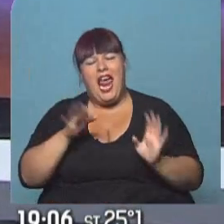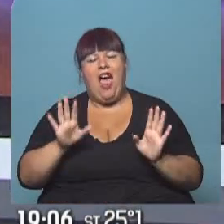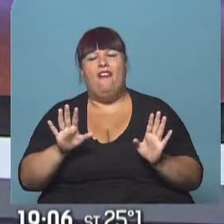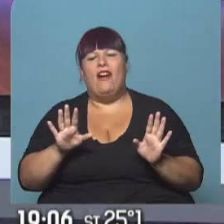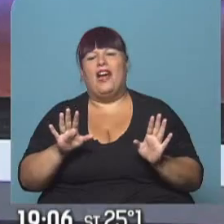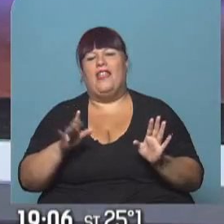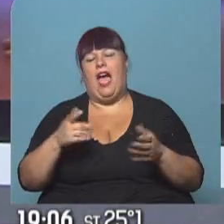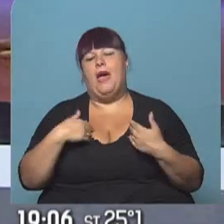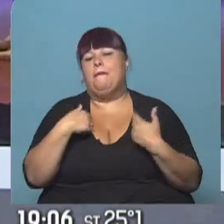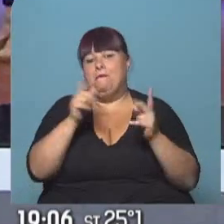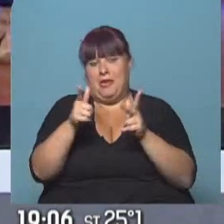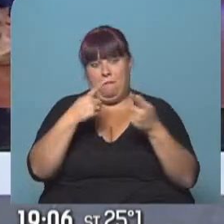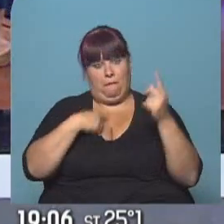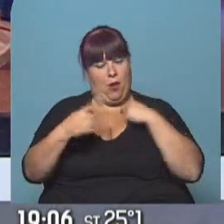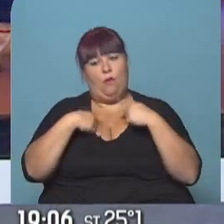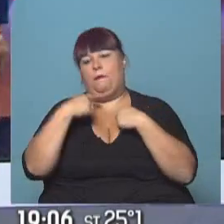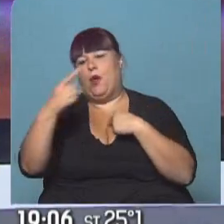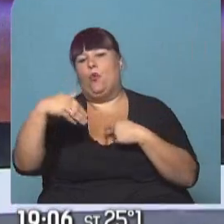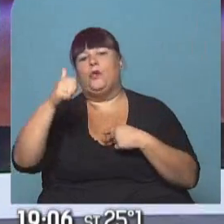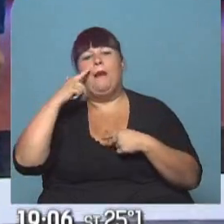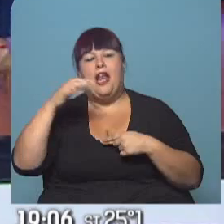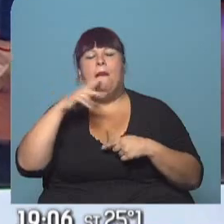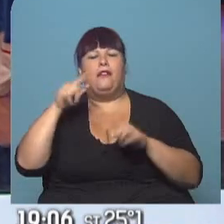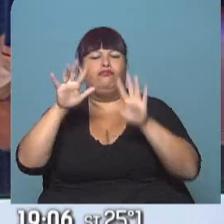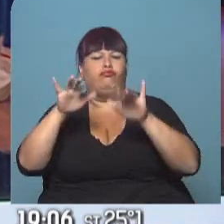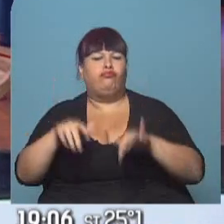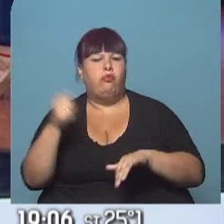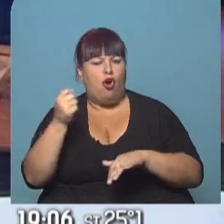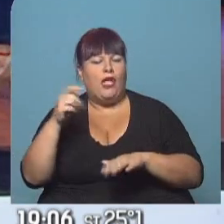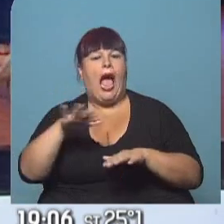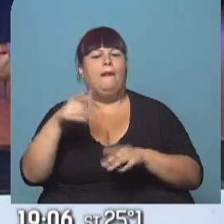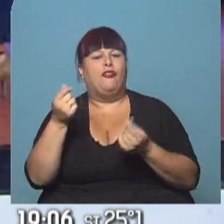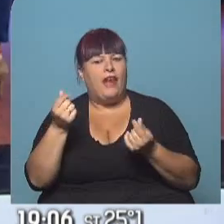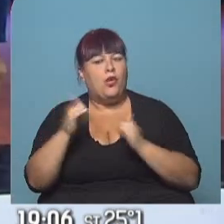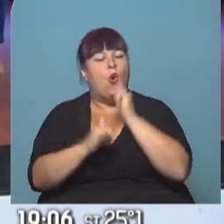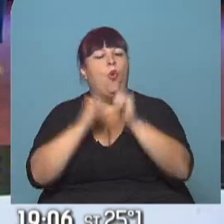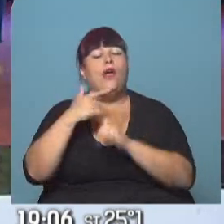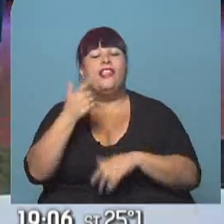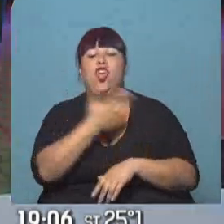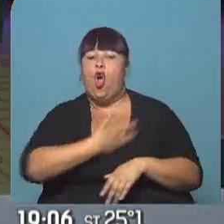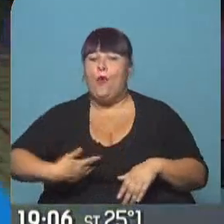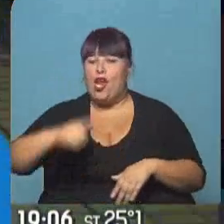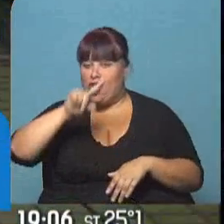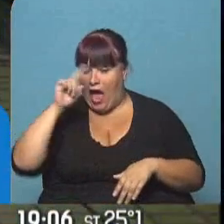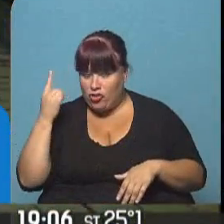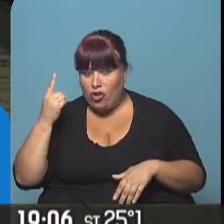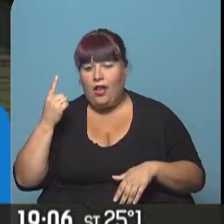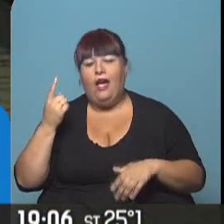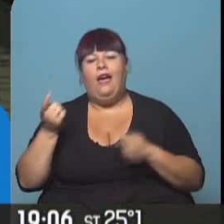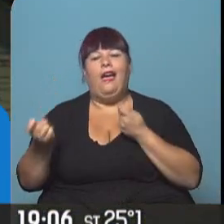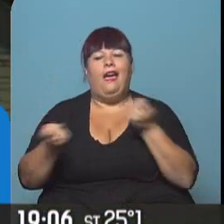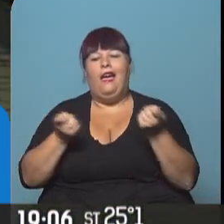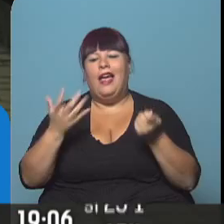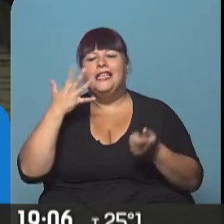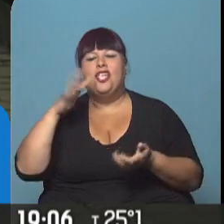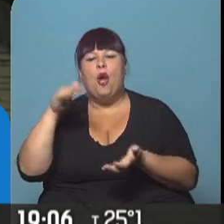le trasladamos la pregunta a Mariano Martín, que hoy escribió una nota muy importante en ámbito financiero, donde habla que el gobierno nacional juega con